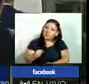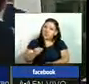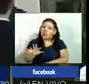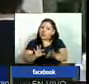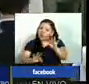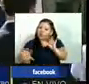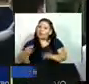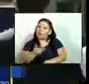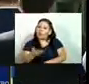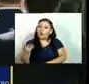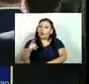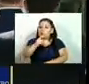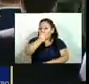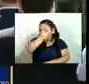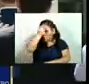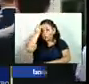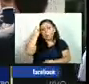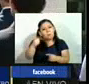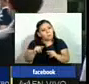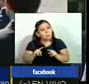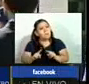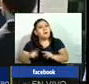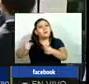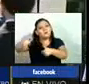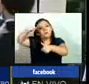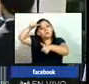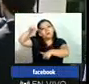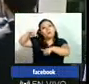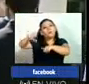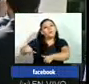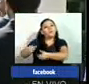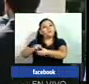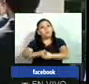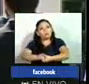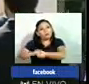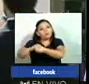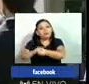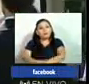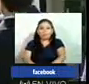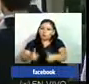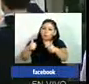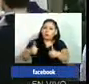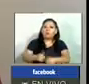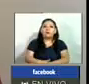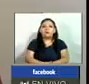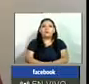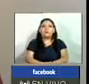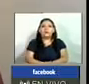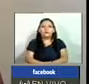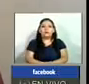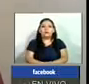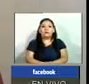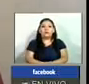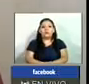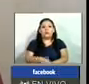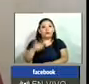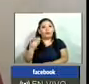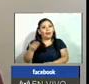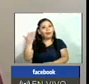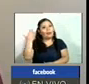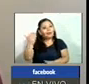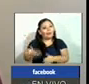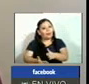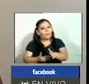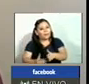olvidan se ha podido llegar a acuerdos de cooperación y buena vecindad y cómo comenzó su